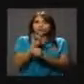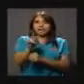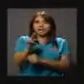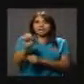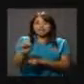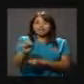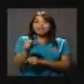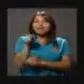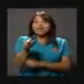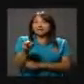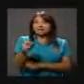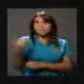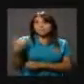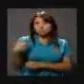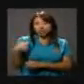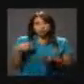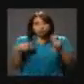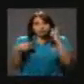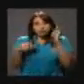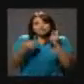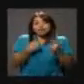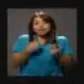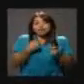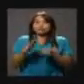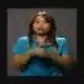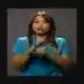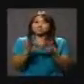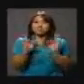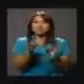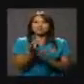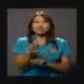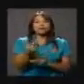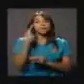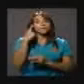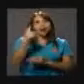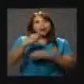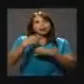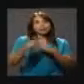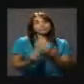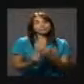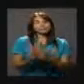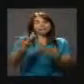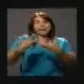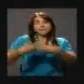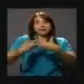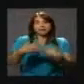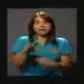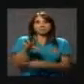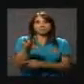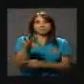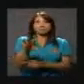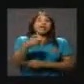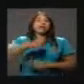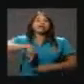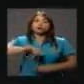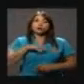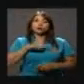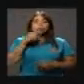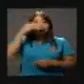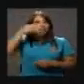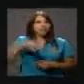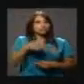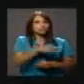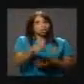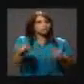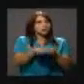ese muchacho tendrá el dinero suficiente para poder hacer su empresa, que es lo que nosotros creemos que pueden